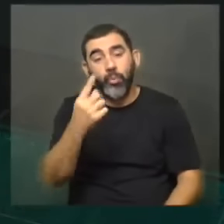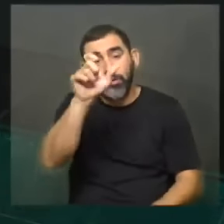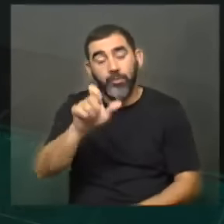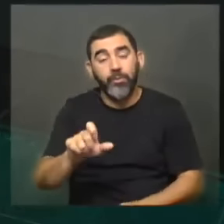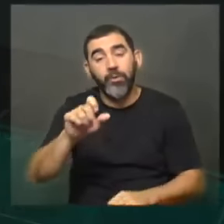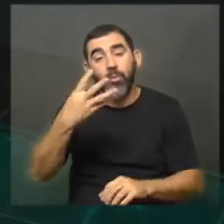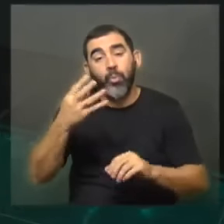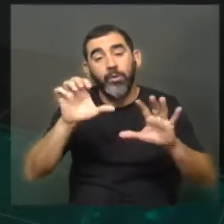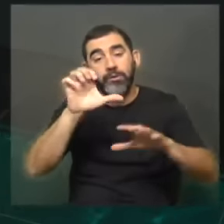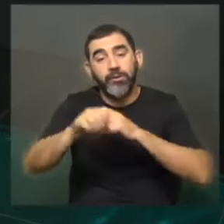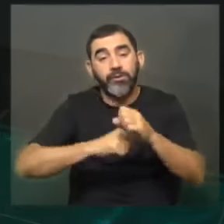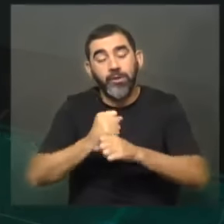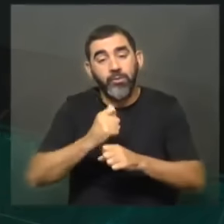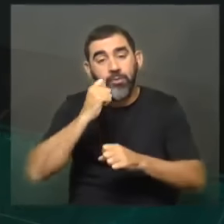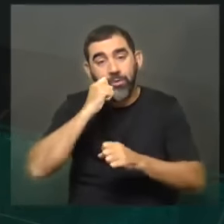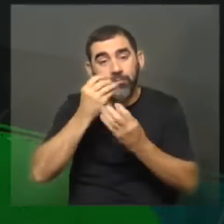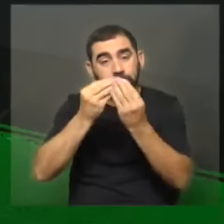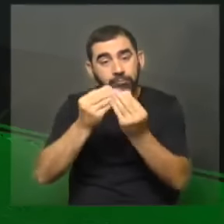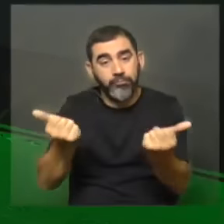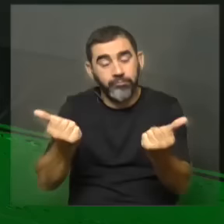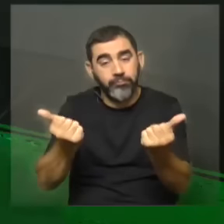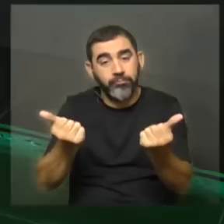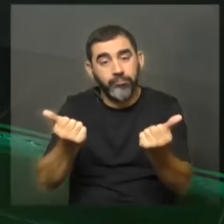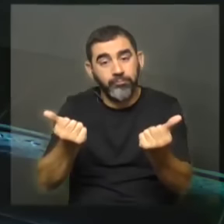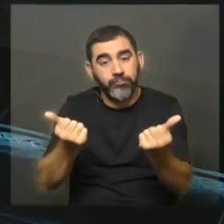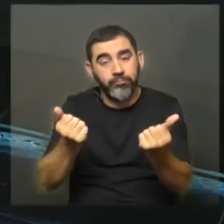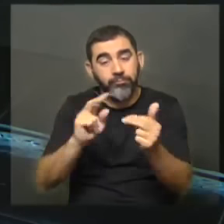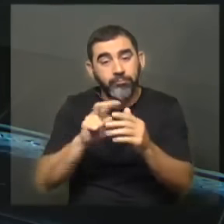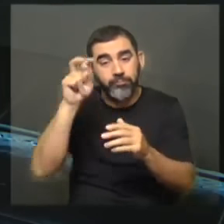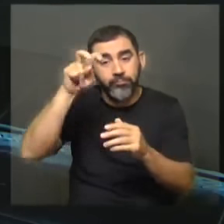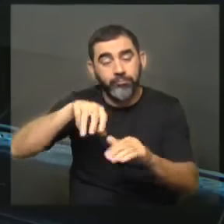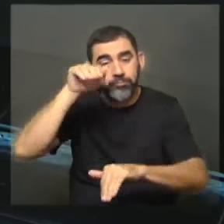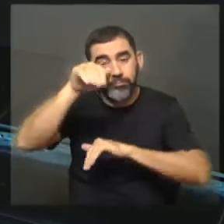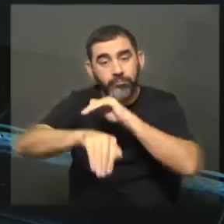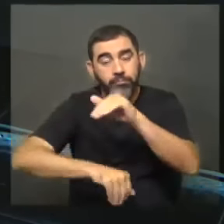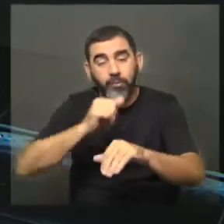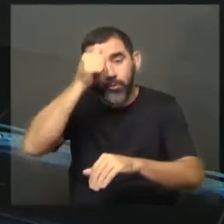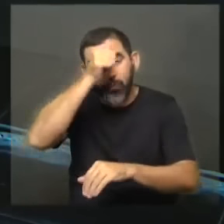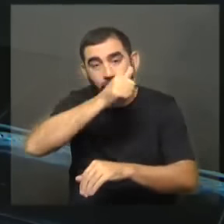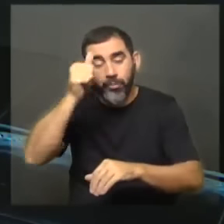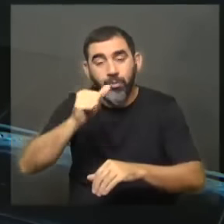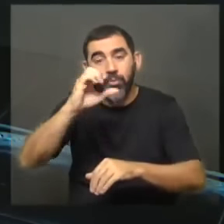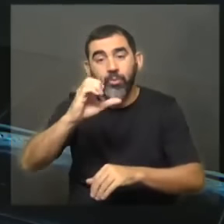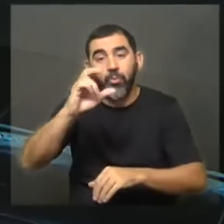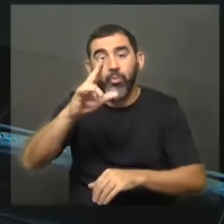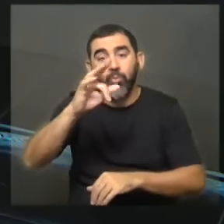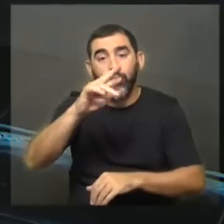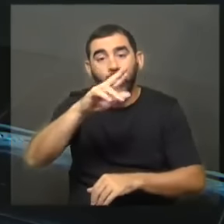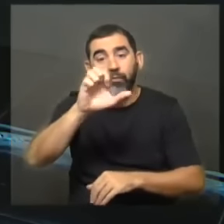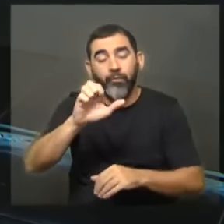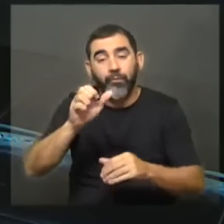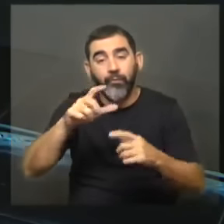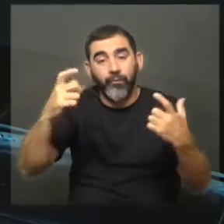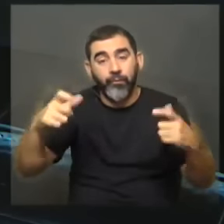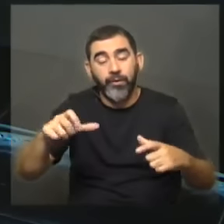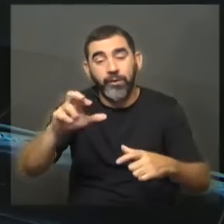46 años continúa desaparecida tras lanzarse a nadar este domingo en el arroyo cufre que limita los territorios